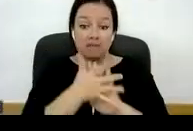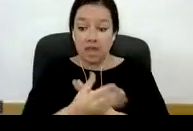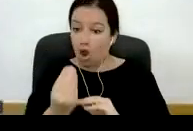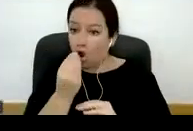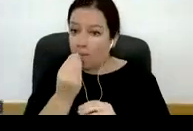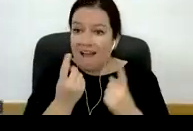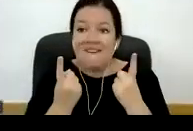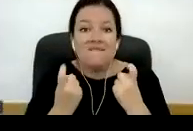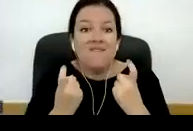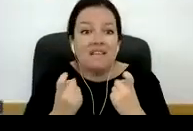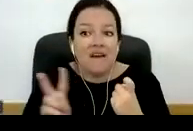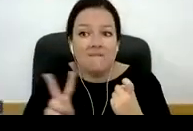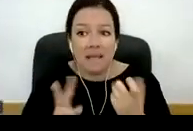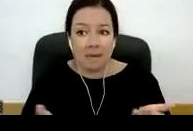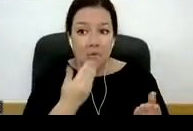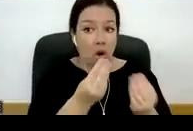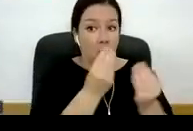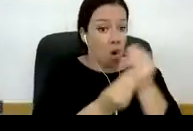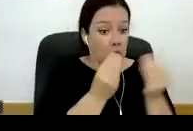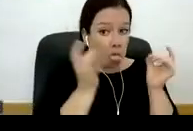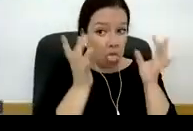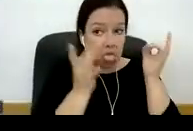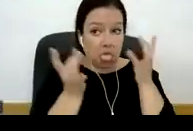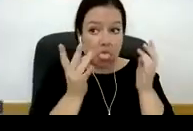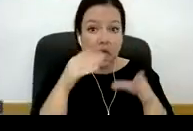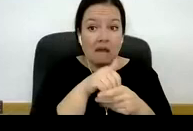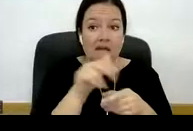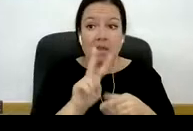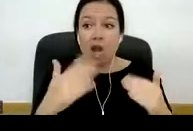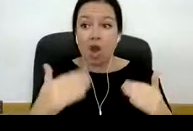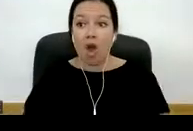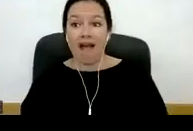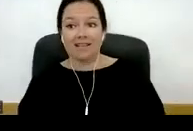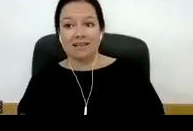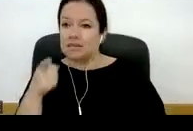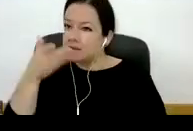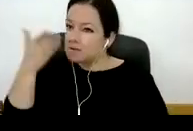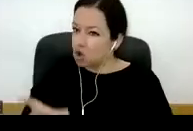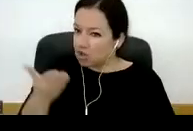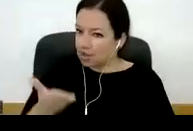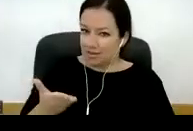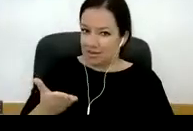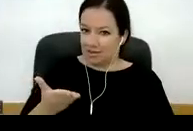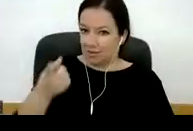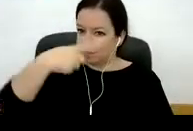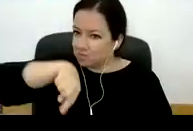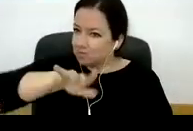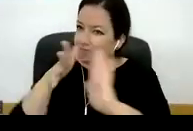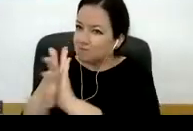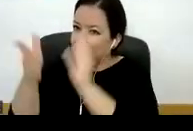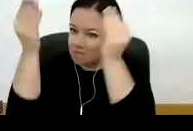introducir vitaminas y minerales. Esto es un concepto que es muy potente, el de